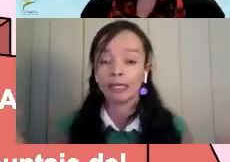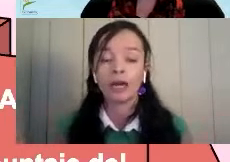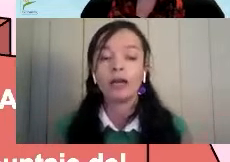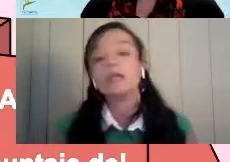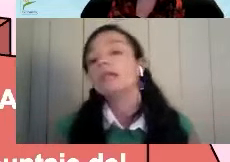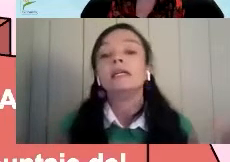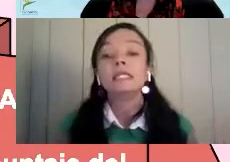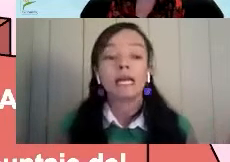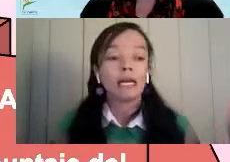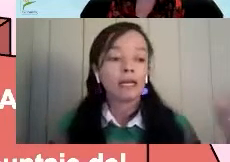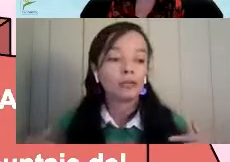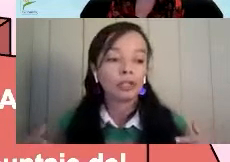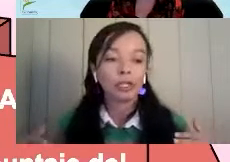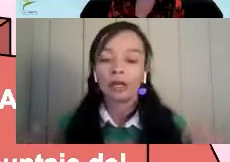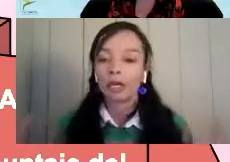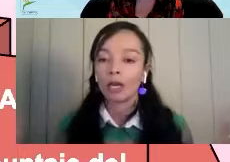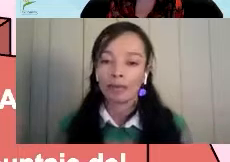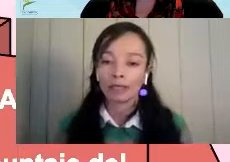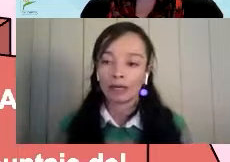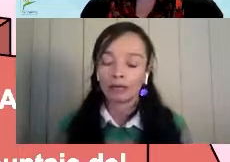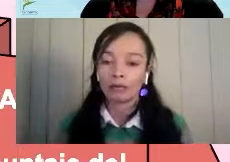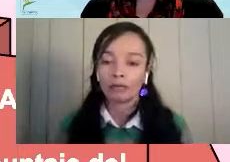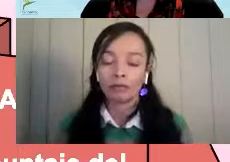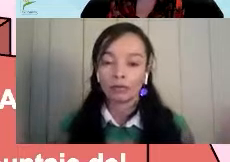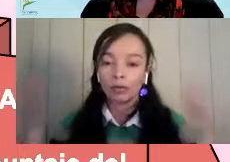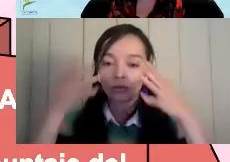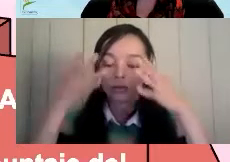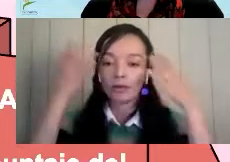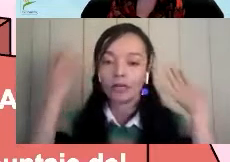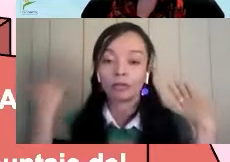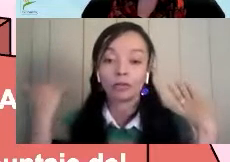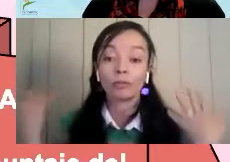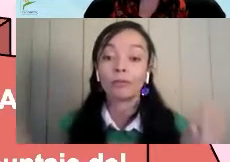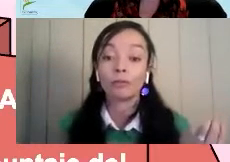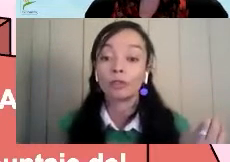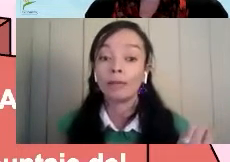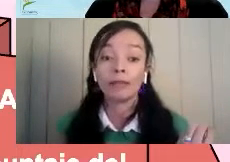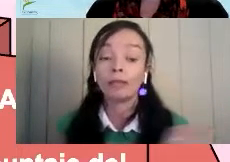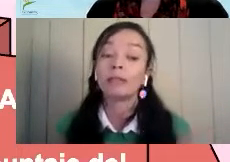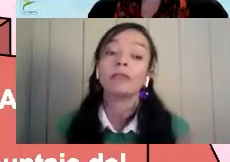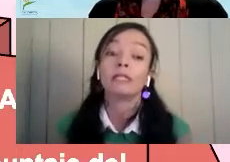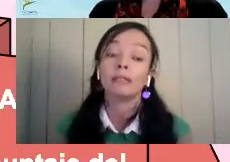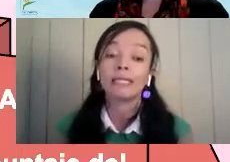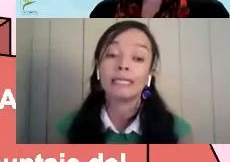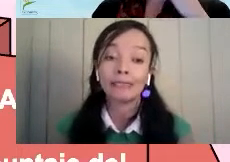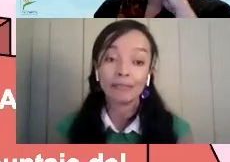en el día y llega la noche, ¿qué va a pasar? Todo esto se va a venir a nosotros. Posiblemente va a ser difícil